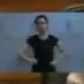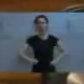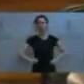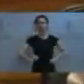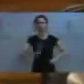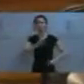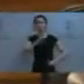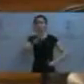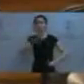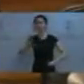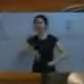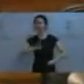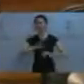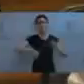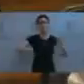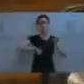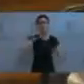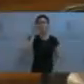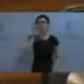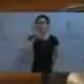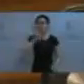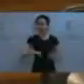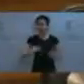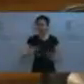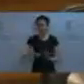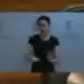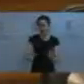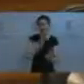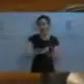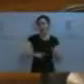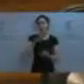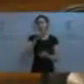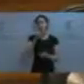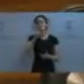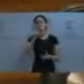le digo estructural? Mire, muy sencillo. Antes de la crisis, en el año 2007,